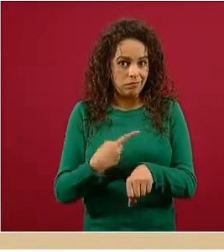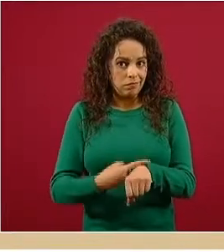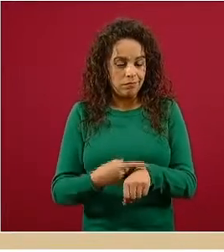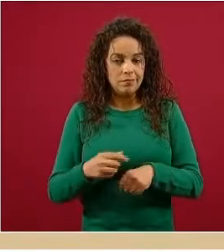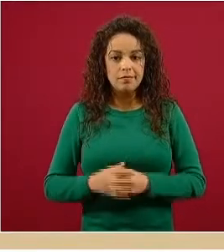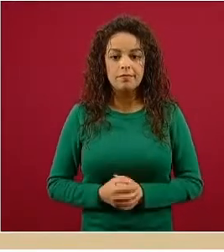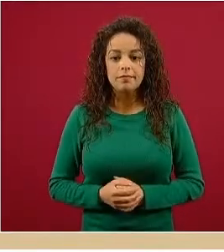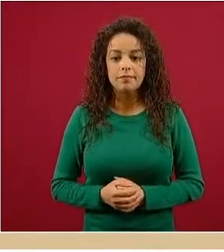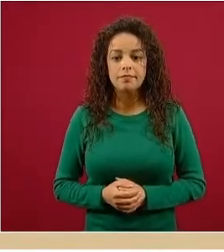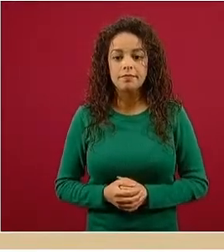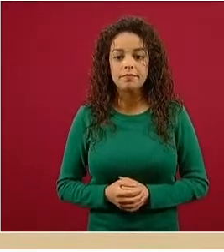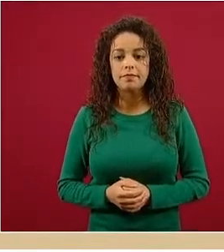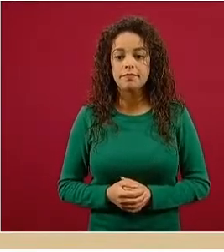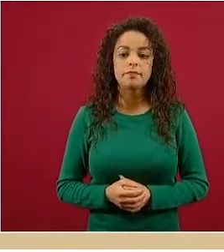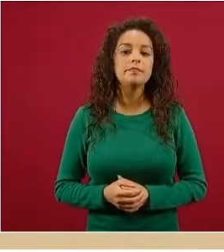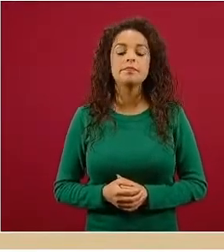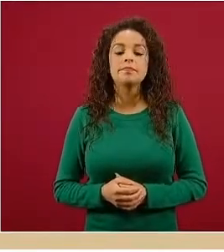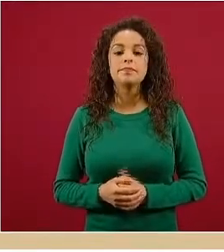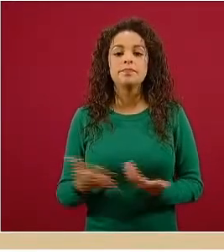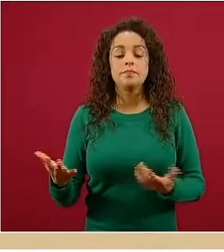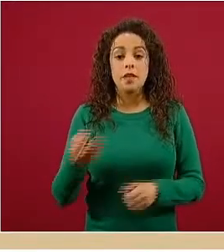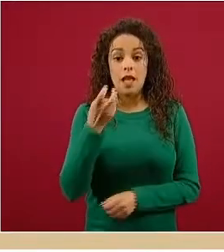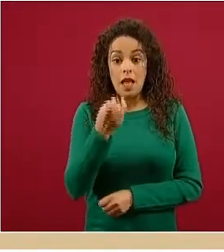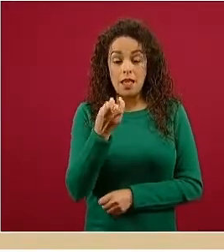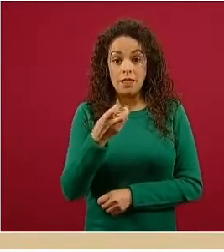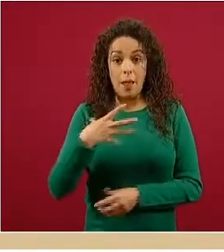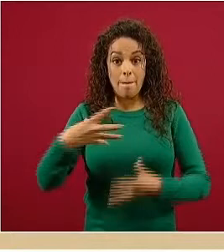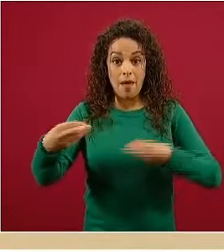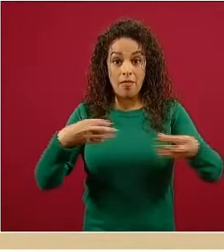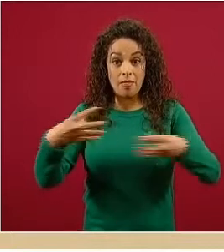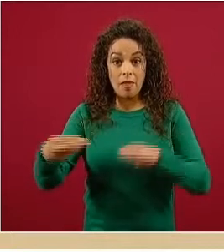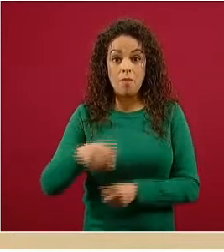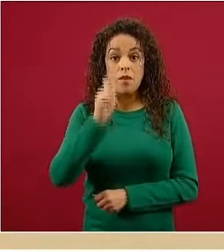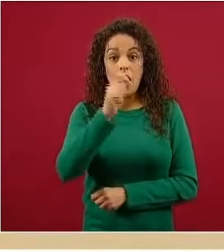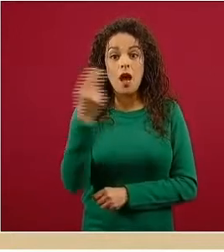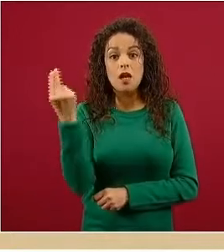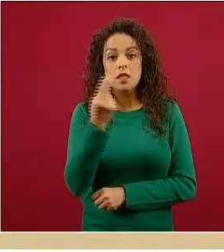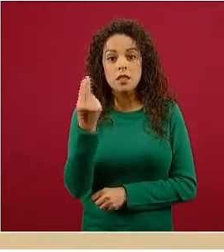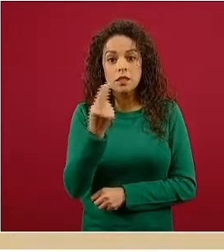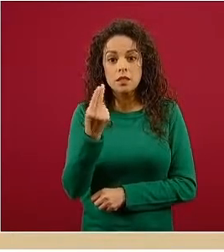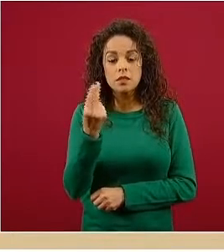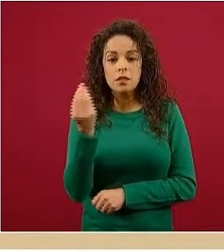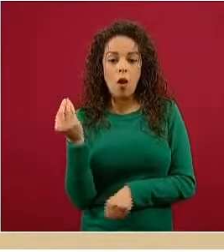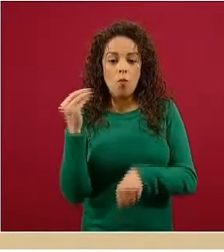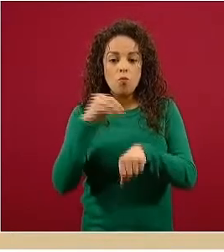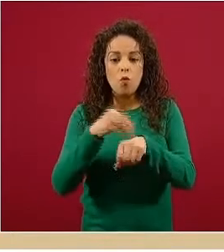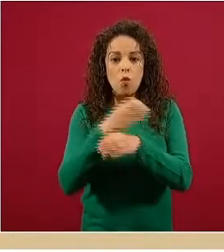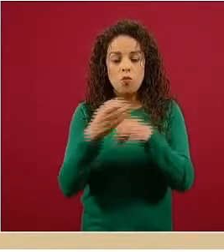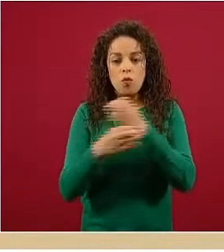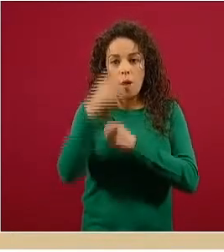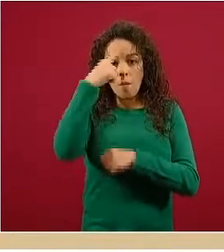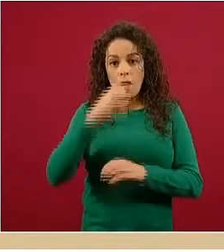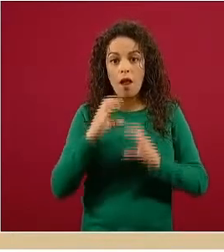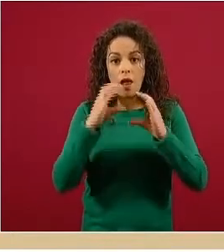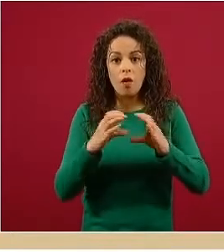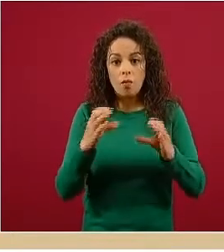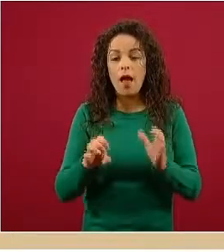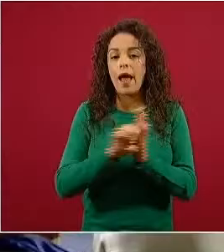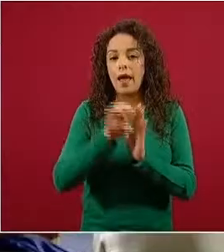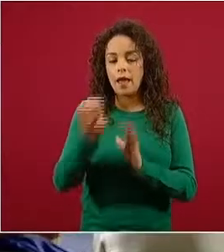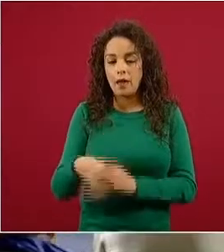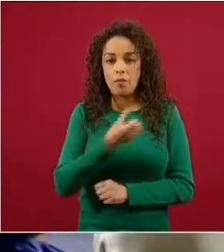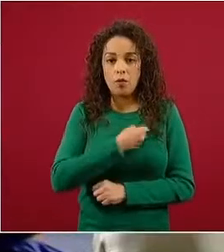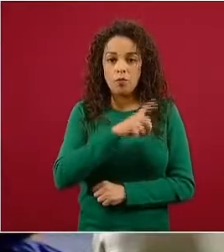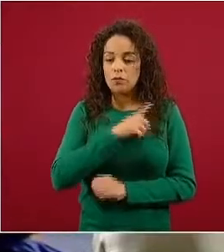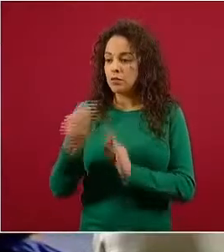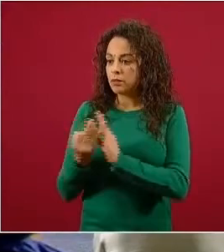Buenas noches a todos. Bueno, el día de hoy vamos a platicar un poquito acerca del duelo en estos tiempos de pandemia. La idea